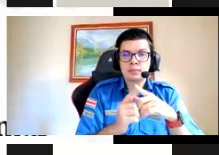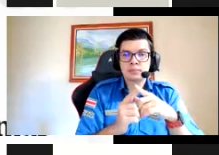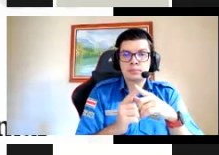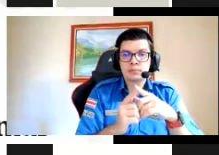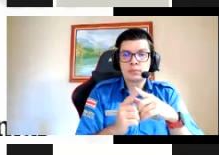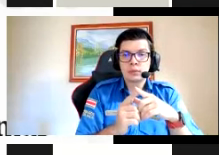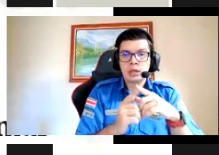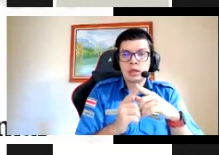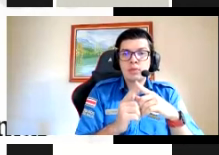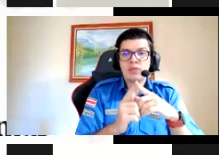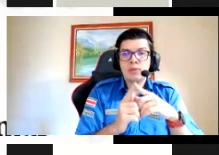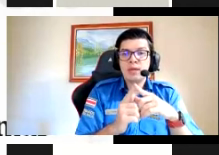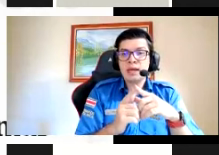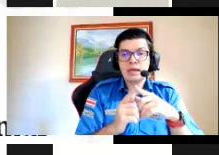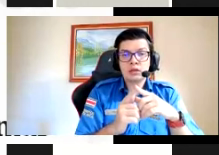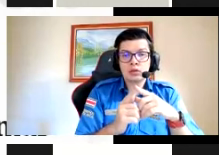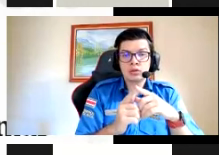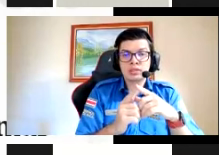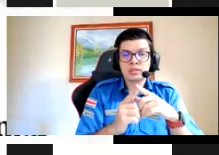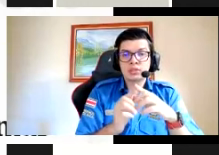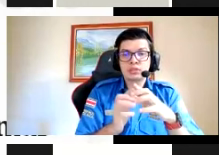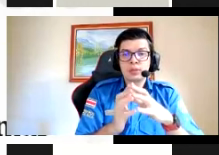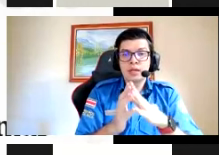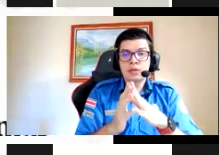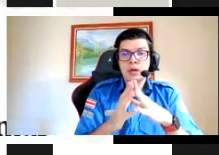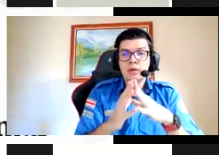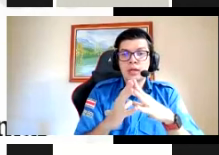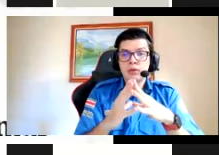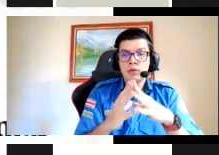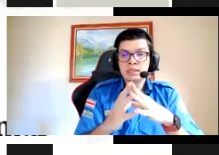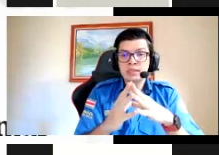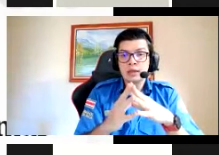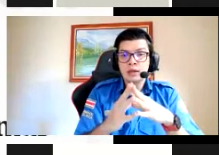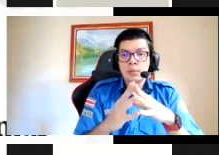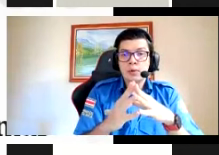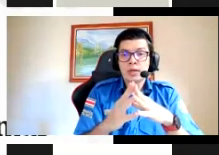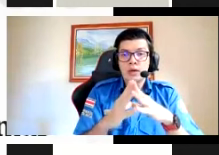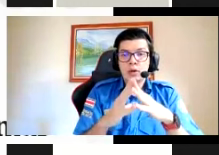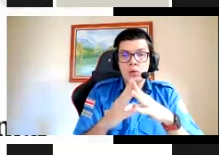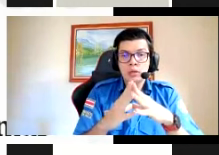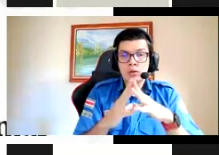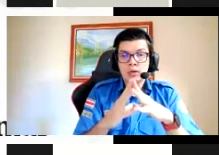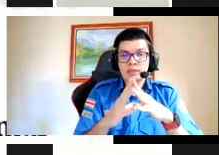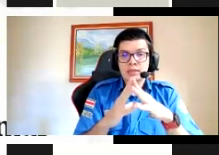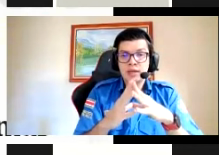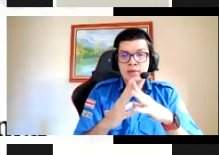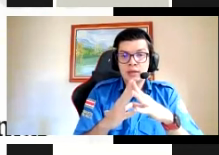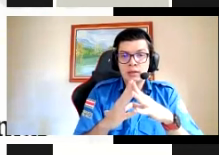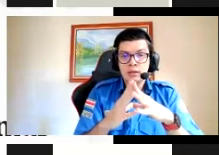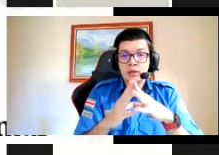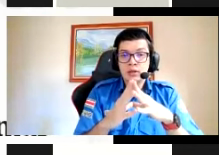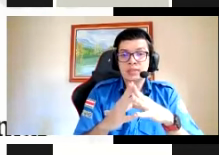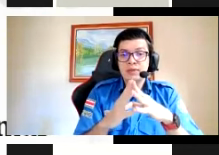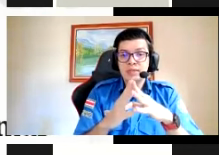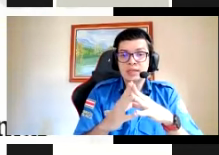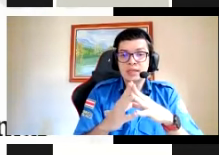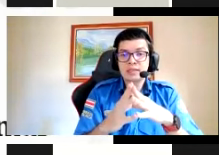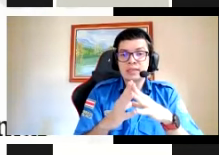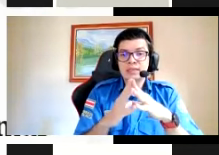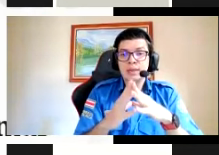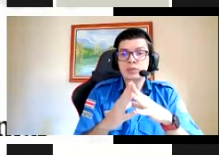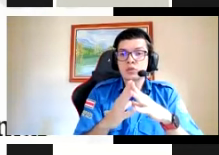hermanas. Mi familia y todos estamos esperando a ver qué nos dicen, porque lo único que se sabe, lo que saben